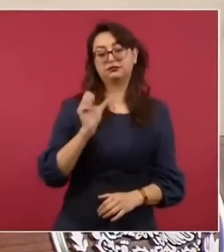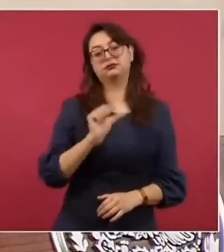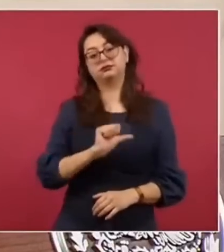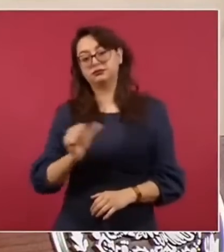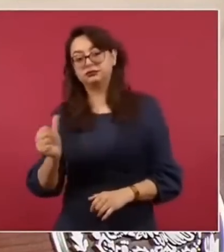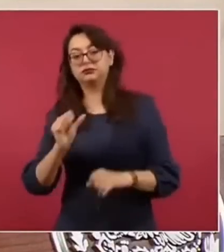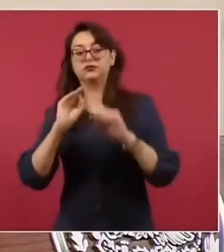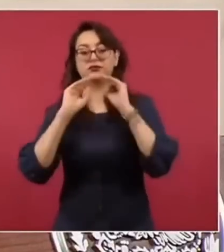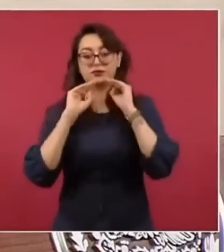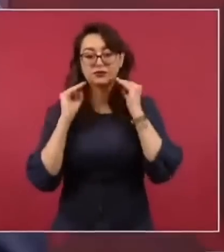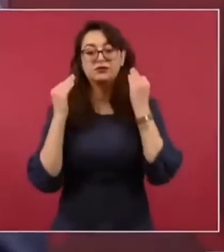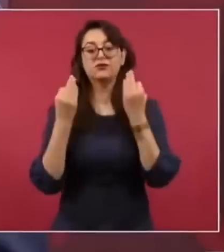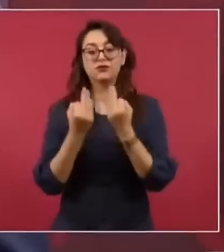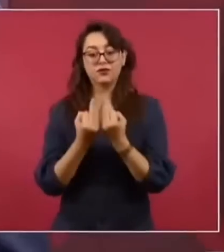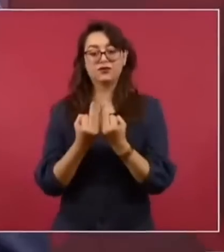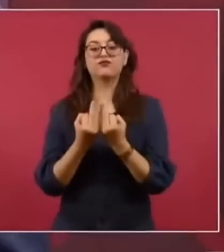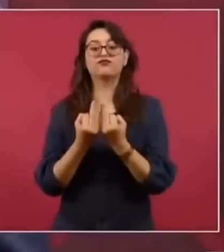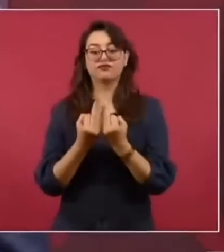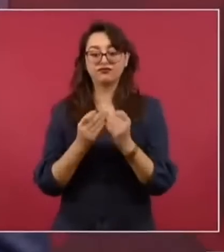otras